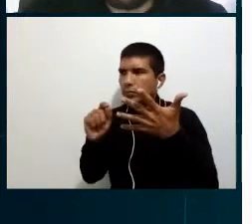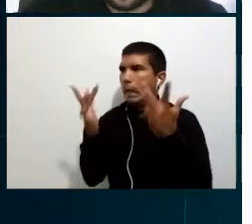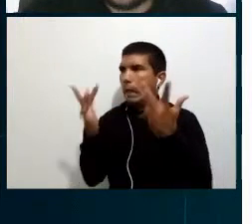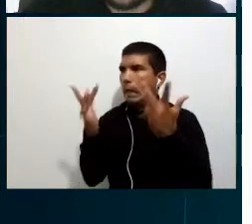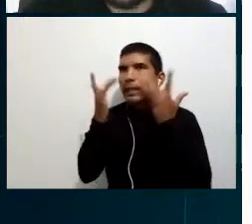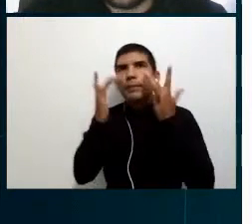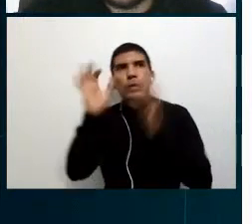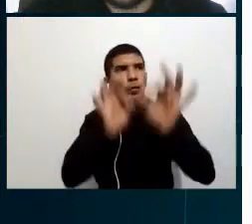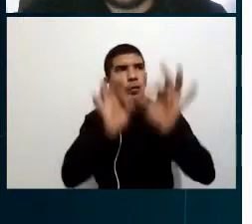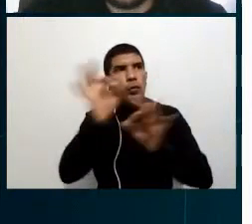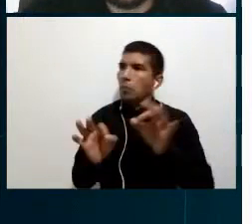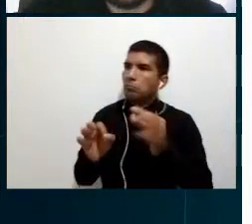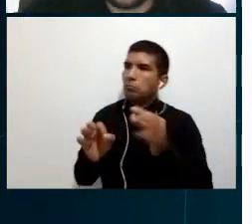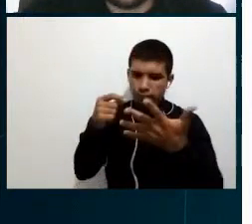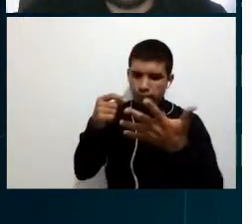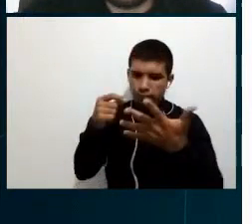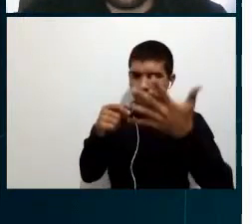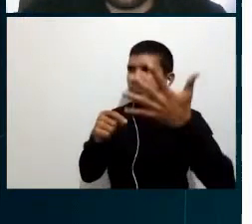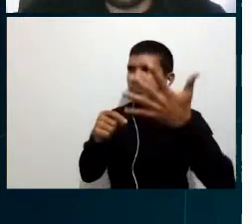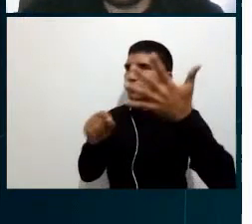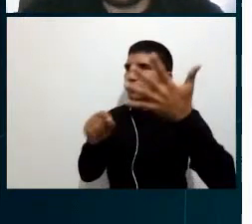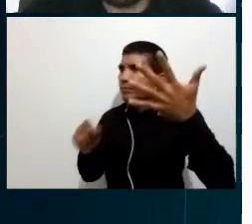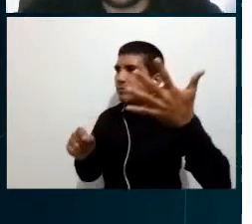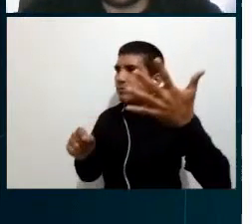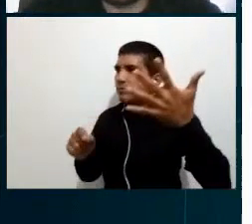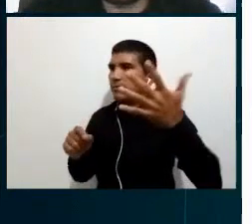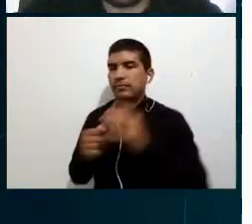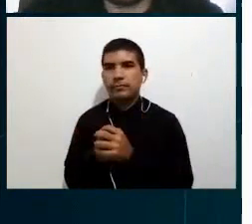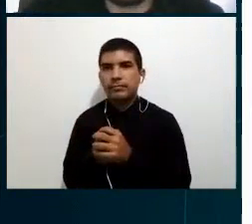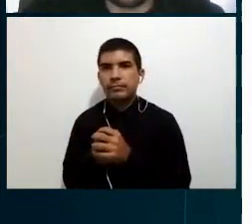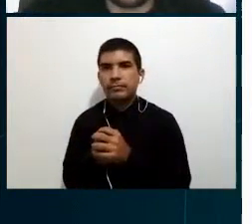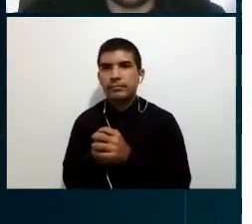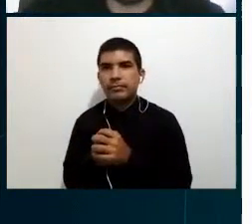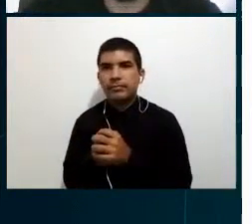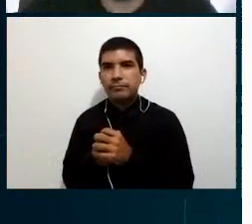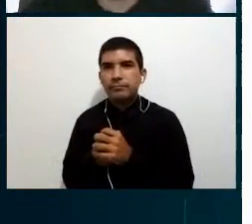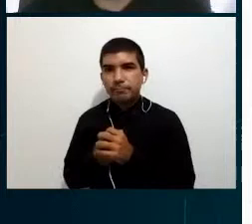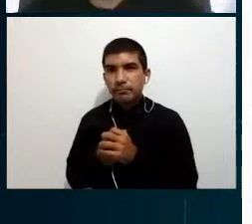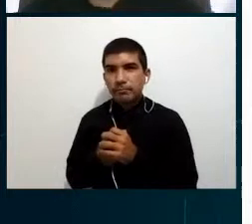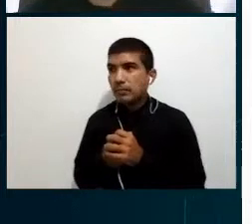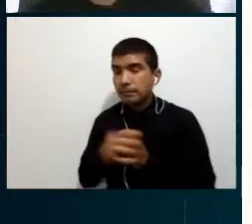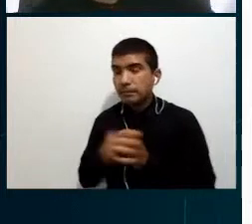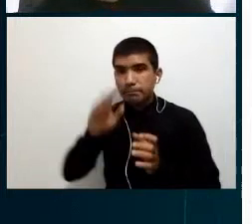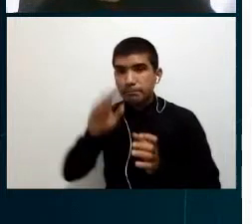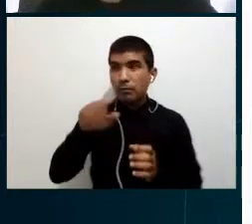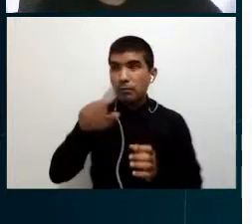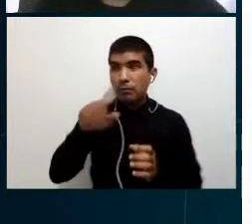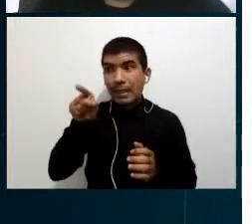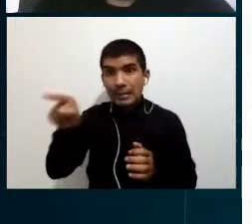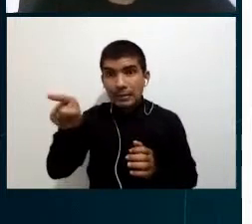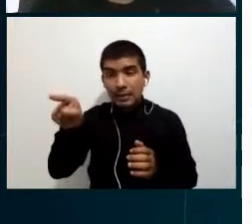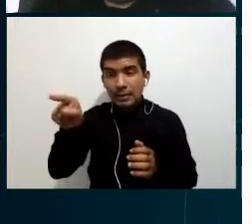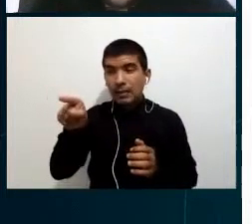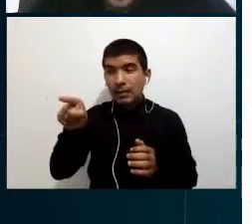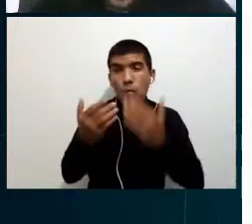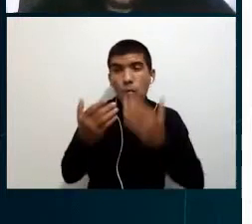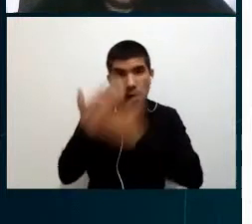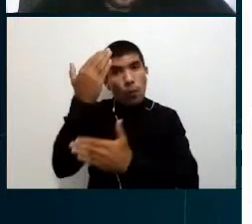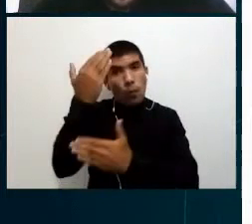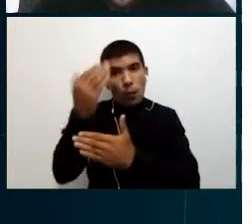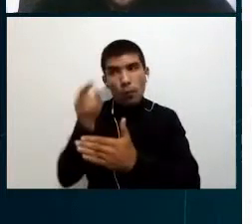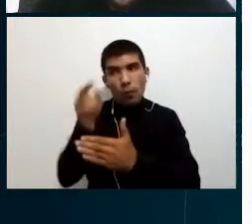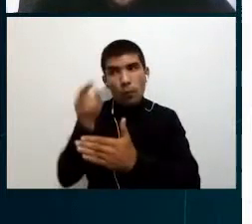y empaquetaduras que traen los diferentes módulos son diferentes tanto para el gas SF6 como para el gas